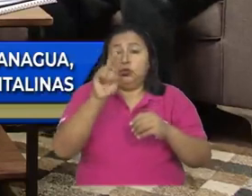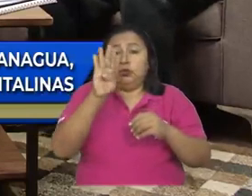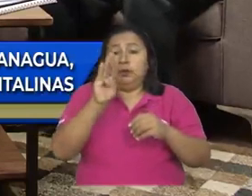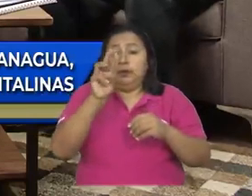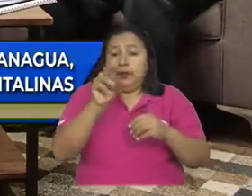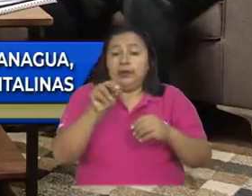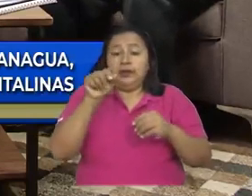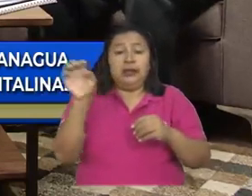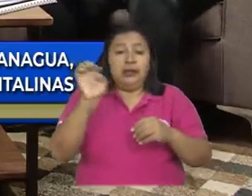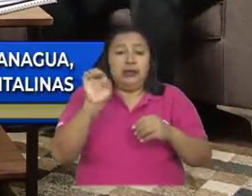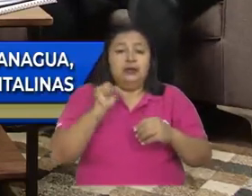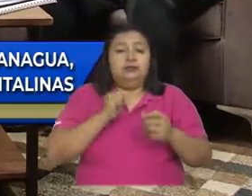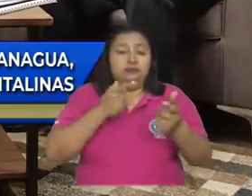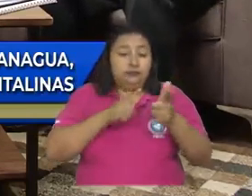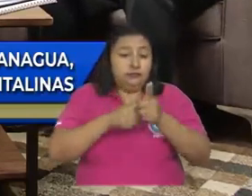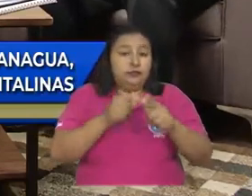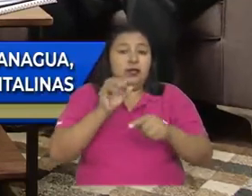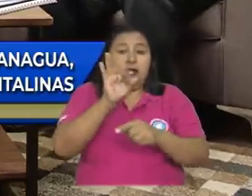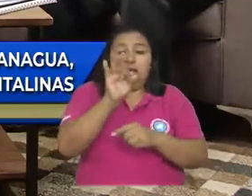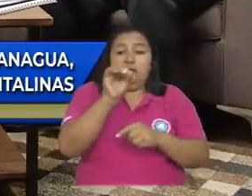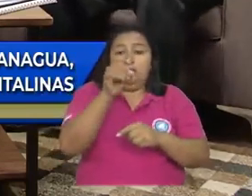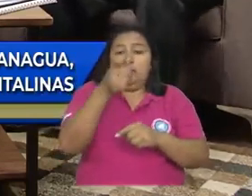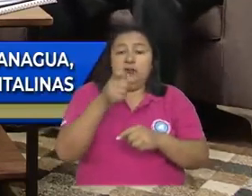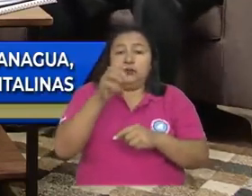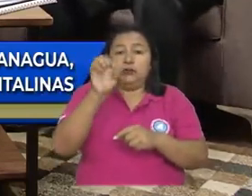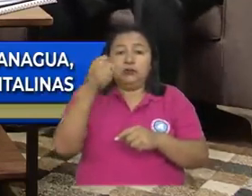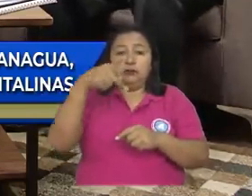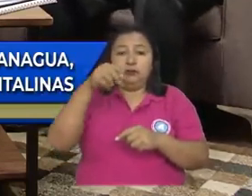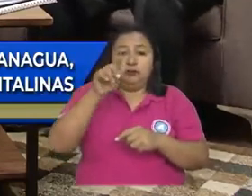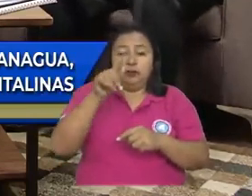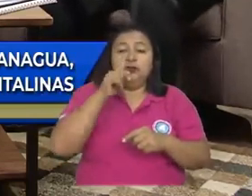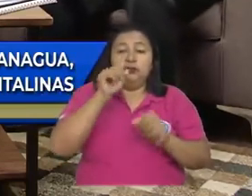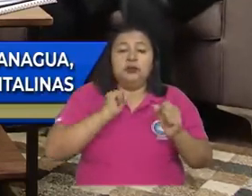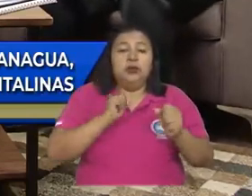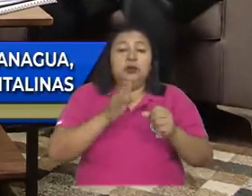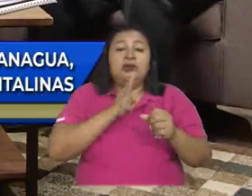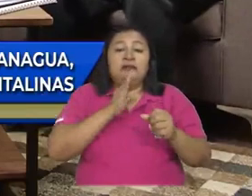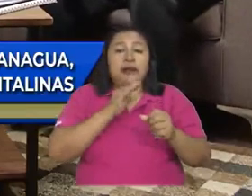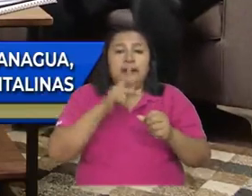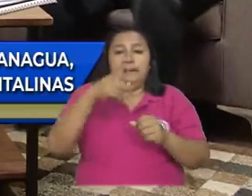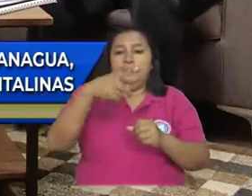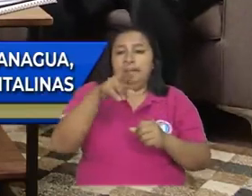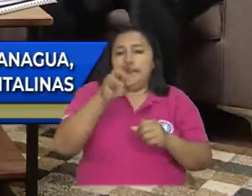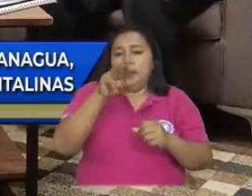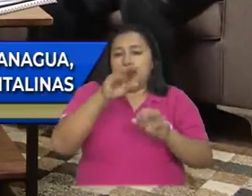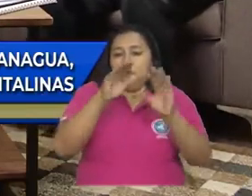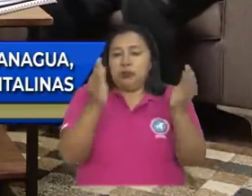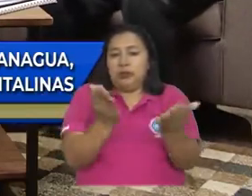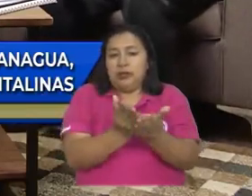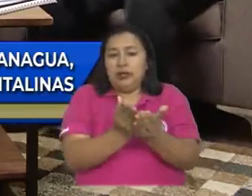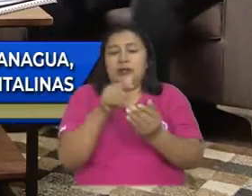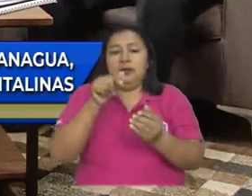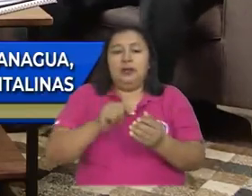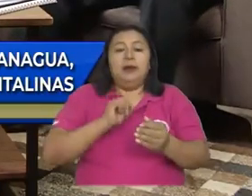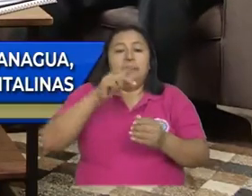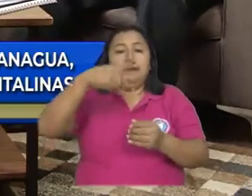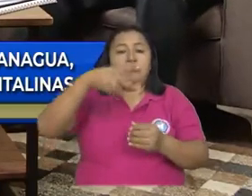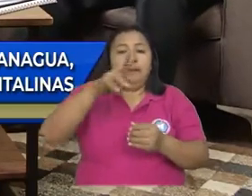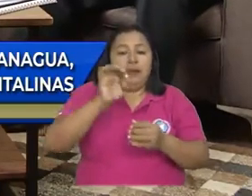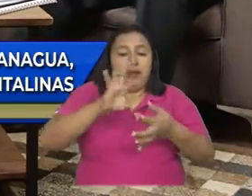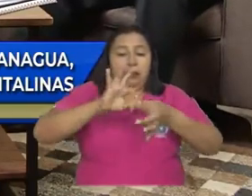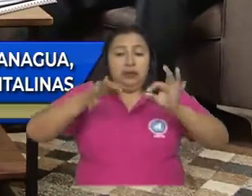enero, con transmisión de Fox Sports América por televisión para todo el mundo. Ya cuando hablas de premundiales de béisbol, ya cuando hablas de preolímpicos, de voleibol